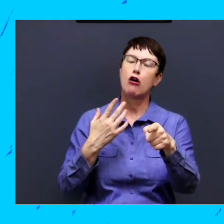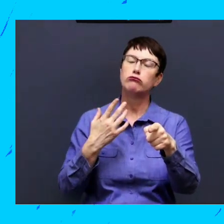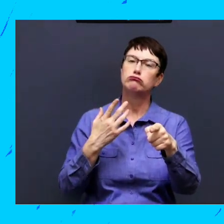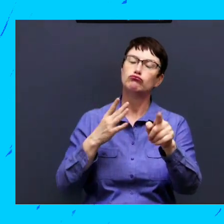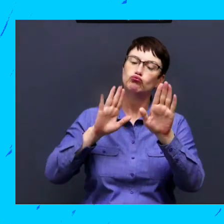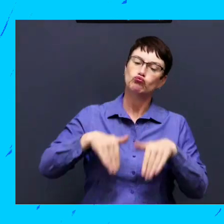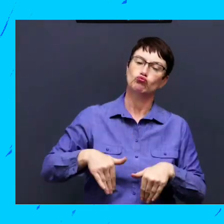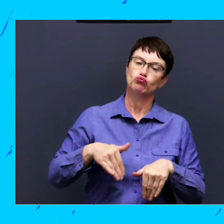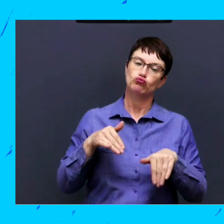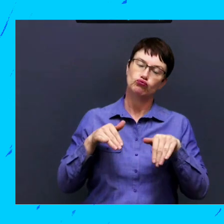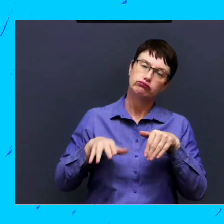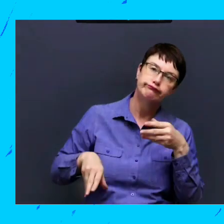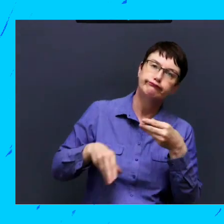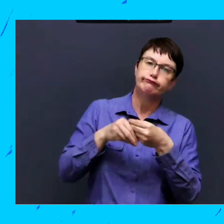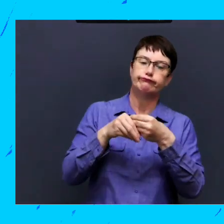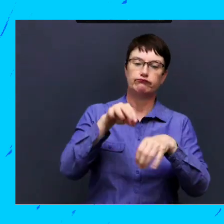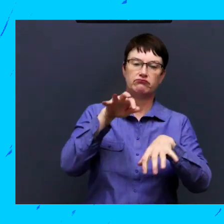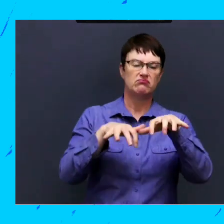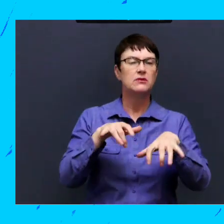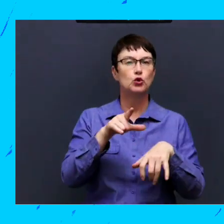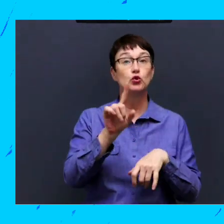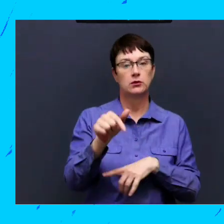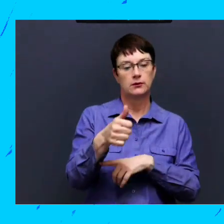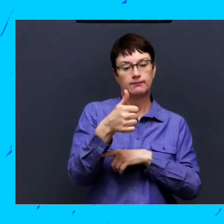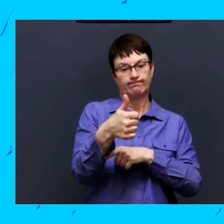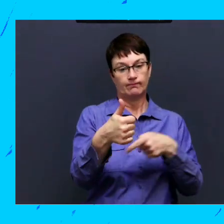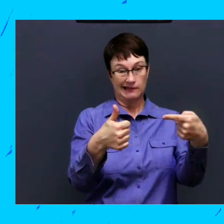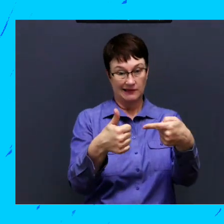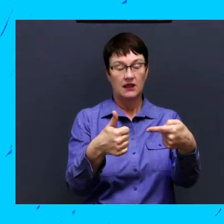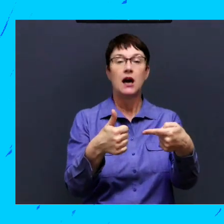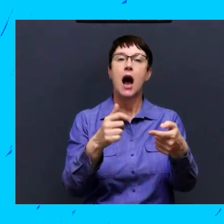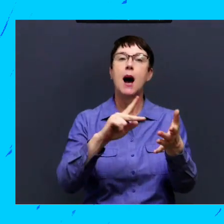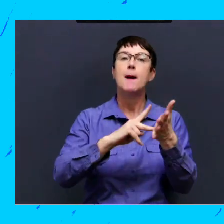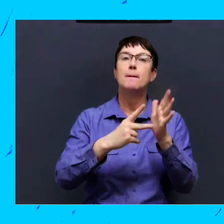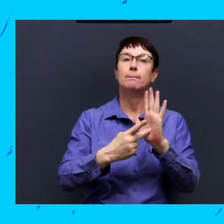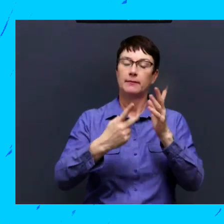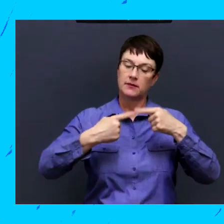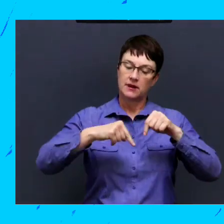que esta pregunta es importante para ustedes y esperamos también